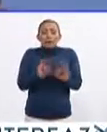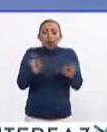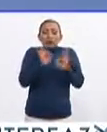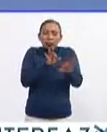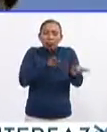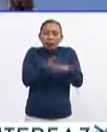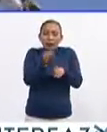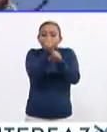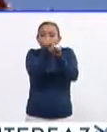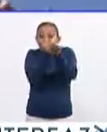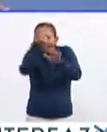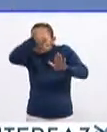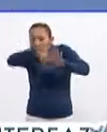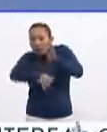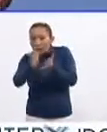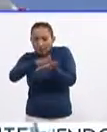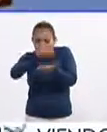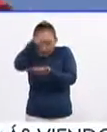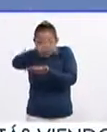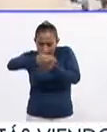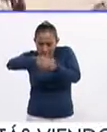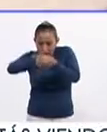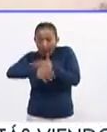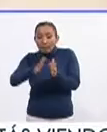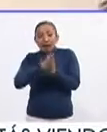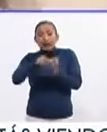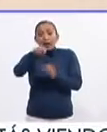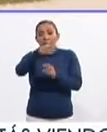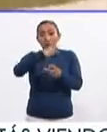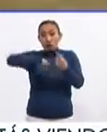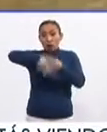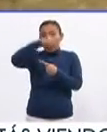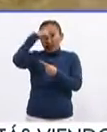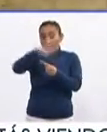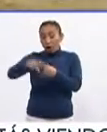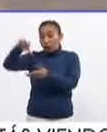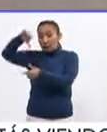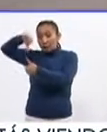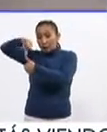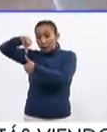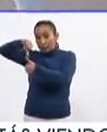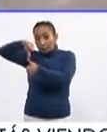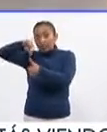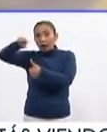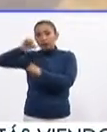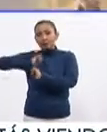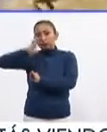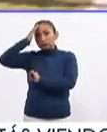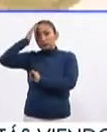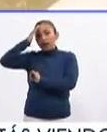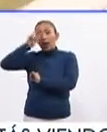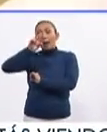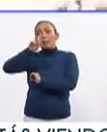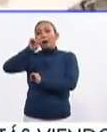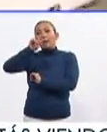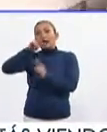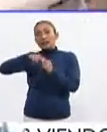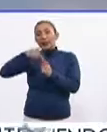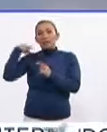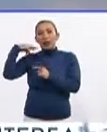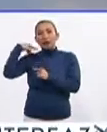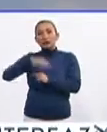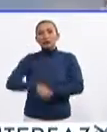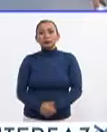importante trabajo de investigación y documentación en el que participaron voladores de México y Centroamérica, encabezados por los de Papantla,